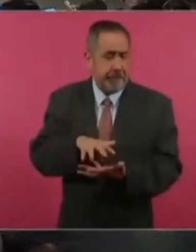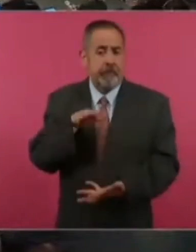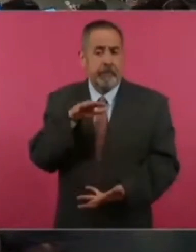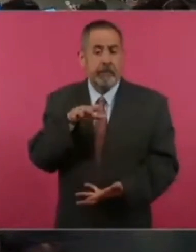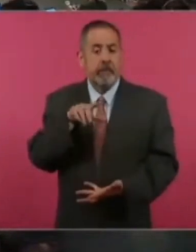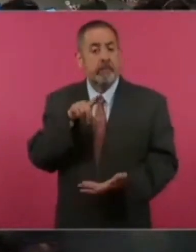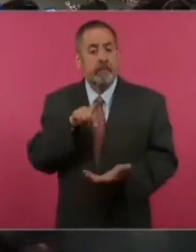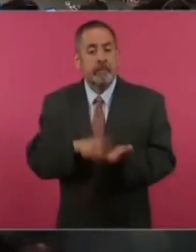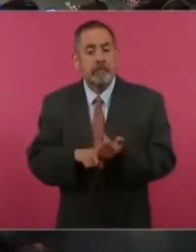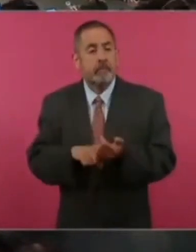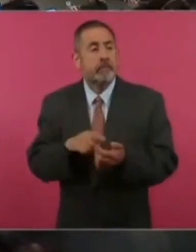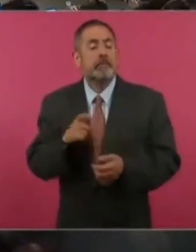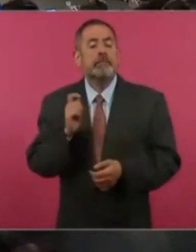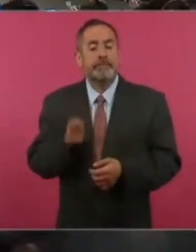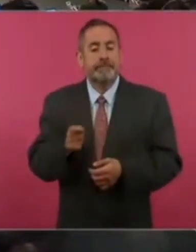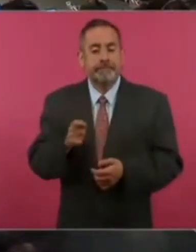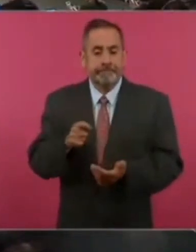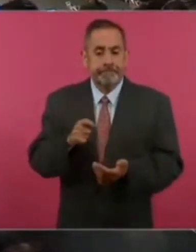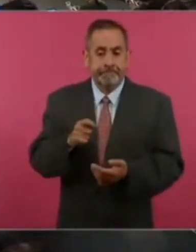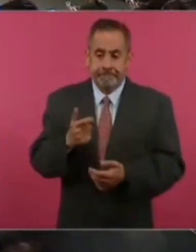por los altos precios